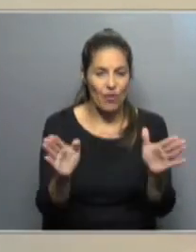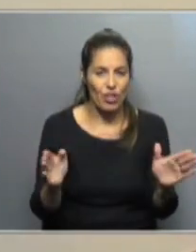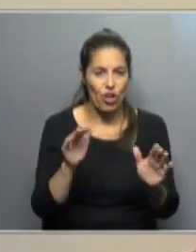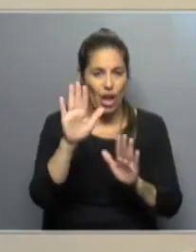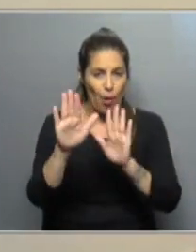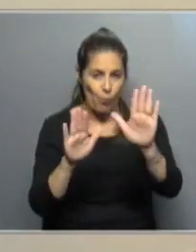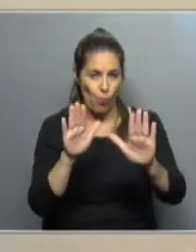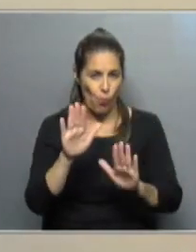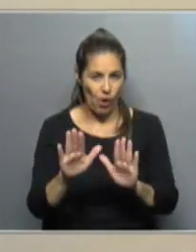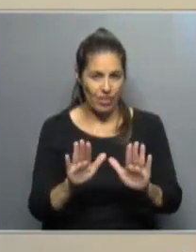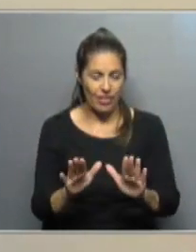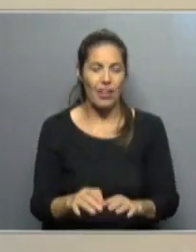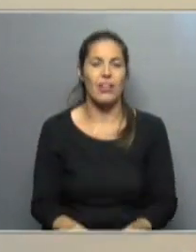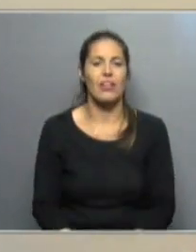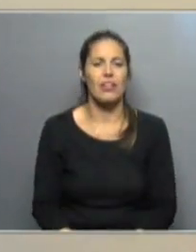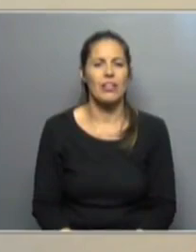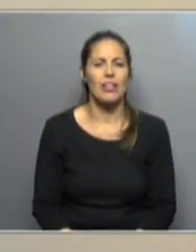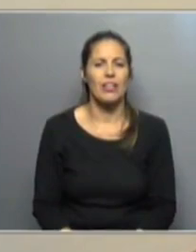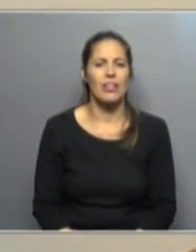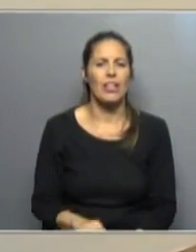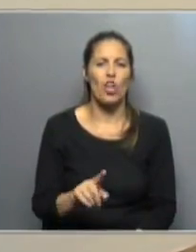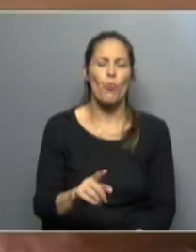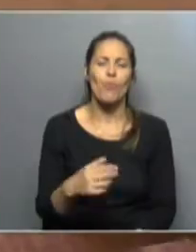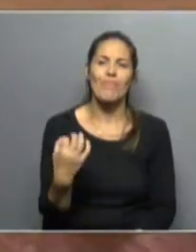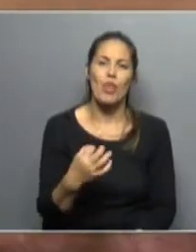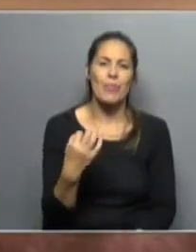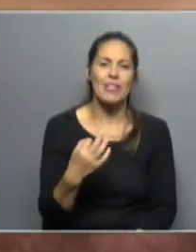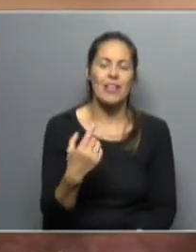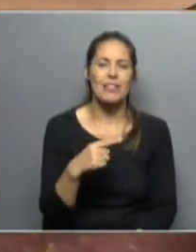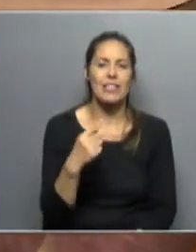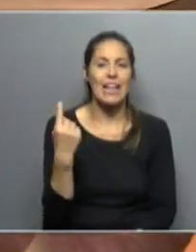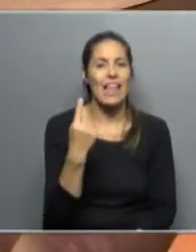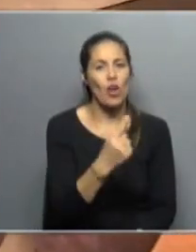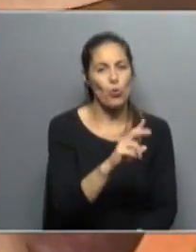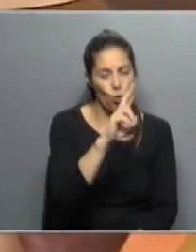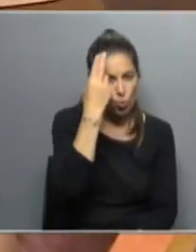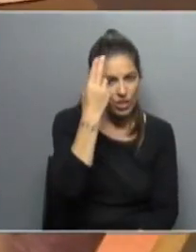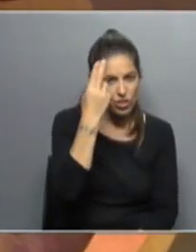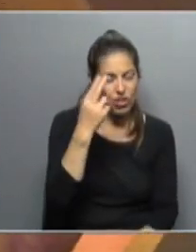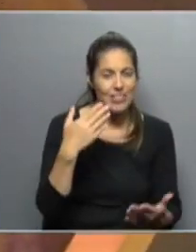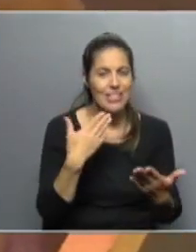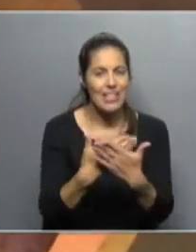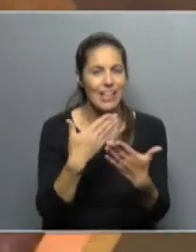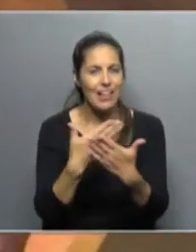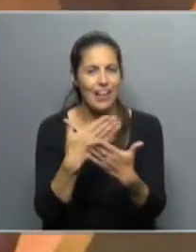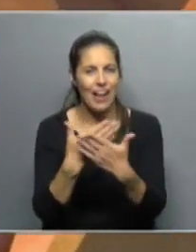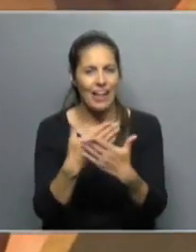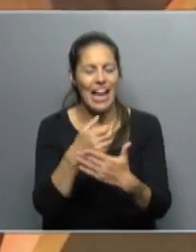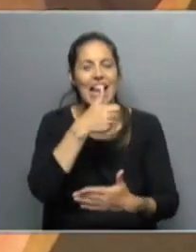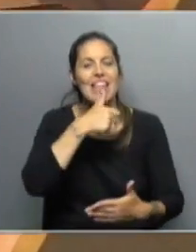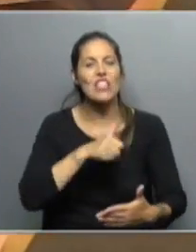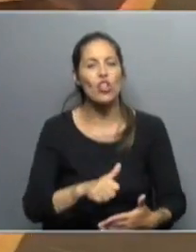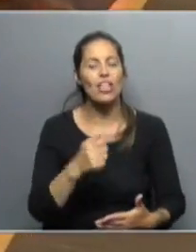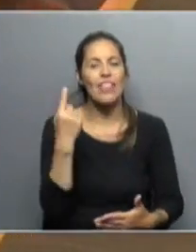muestra, ¿no? Es como algo muy particular. Si cada uruguayo o uruguaya se acercara a la historia